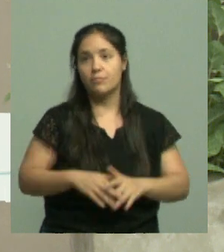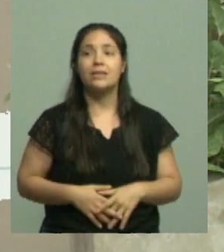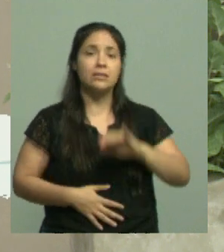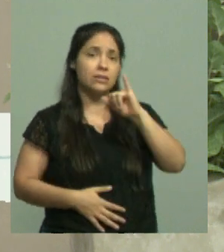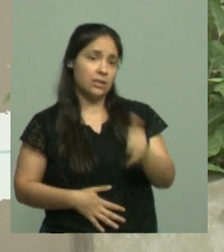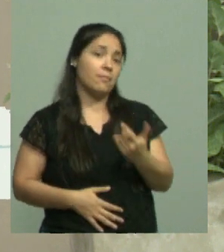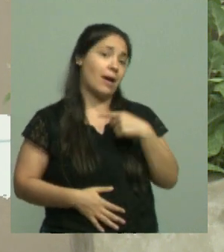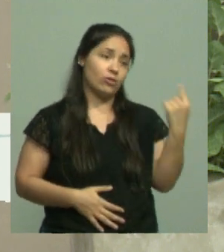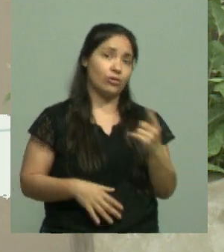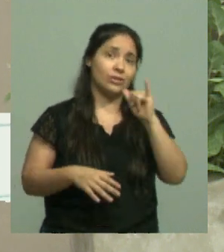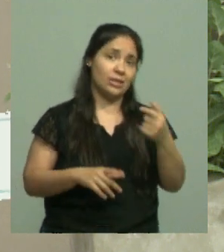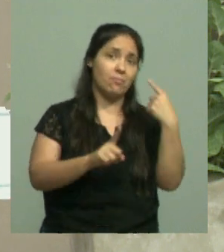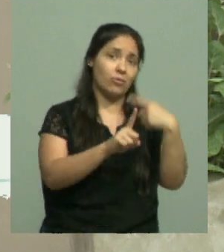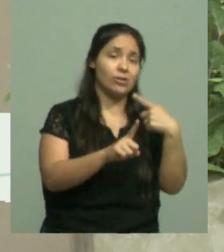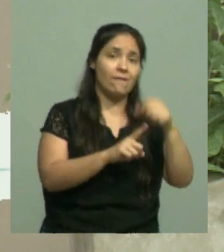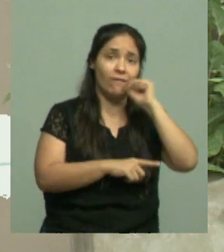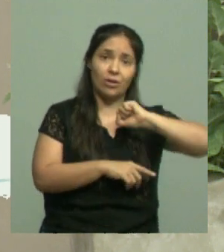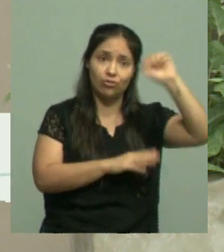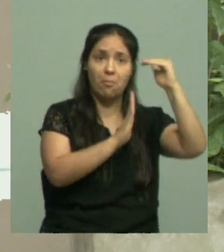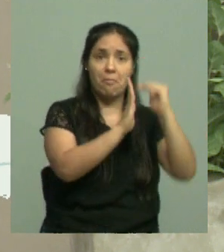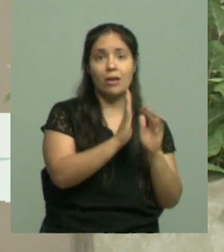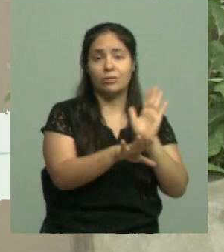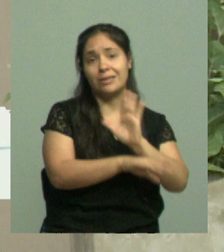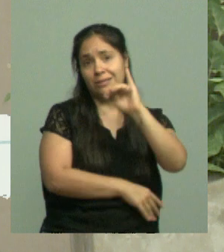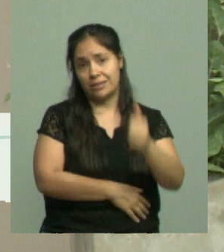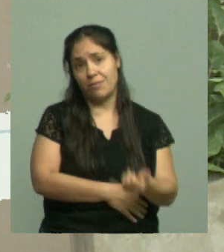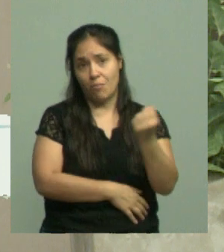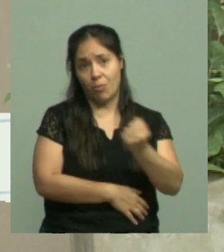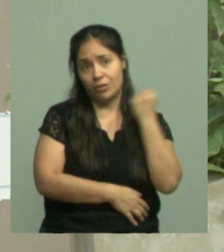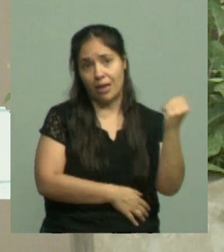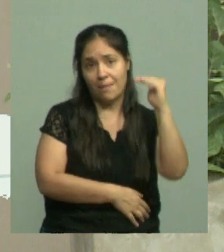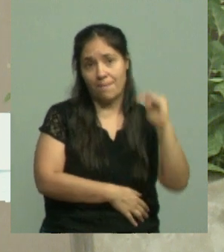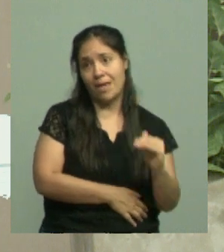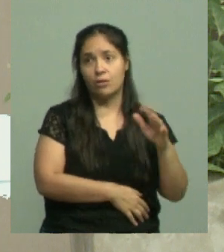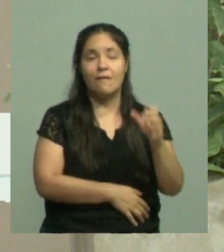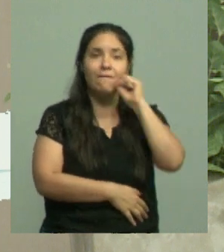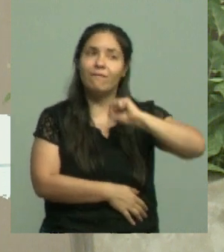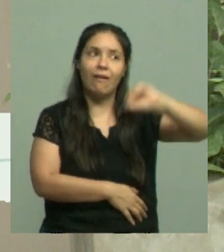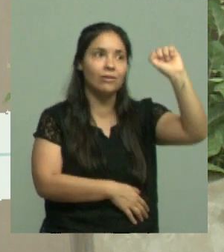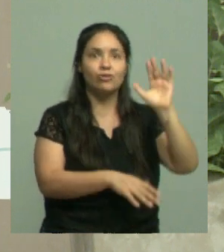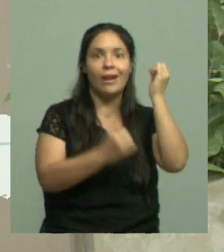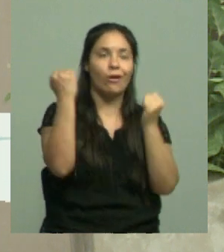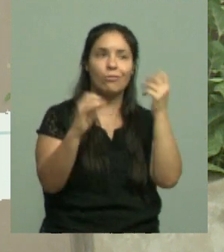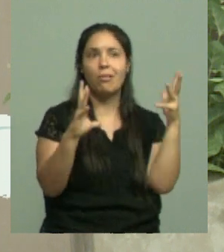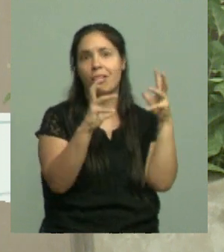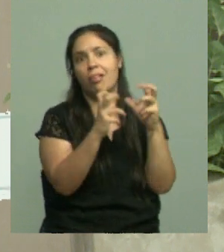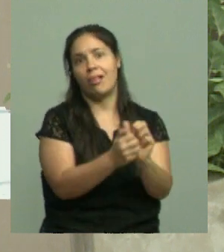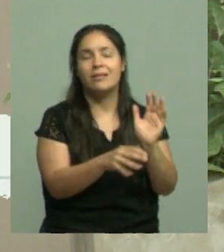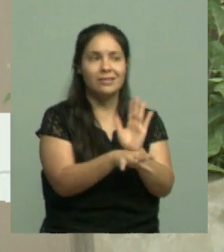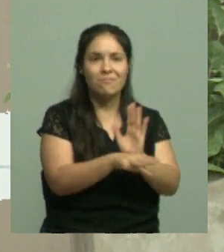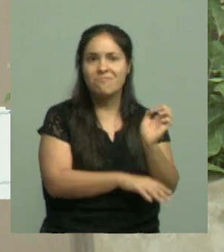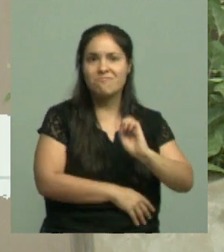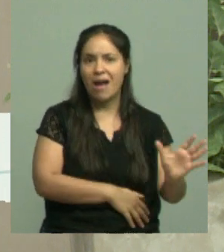nosotros obviamente es positivo que baje la inflación, eso es innegable. O sea, la inflación es una enfermedad en la economía, es una anomalía